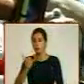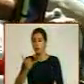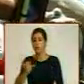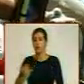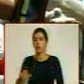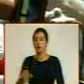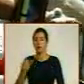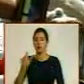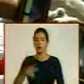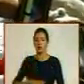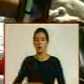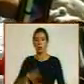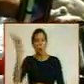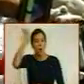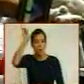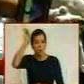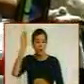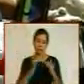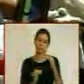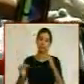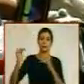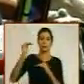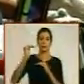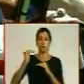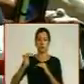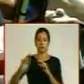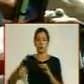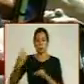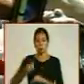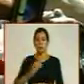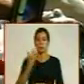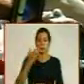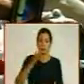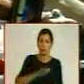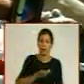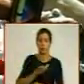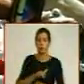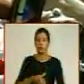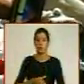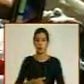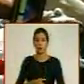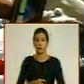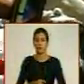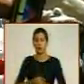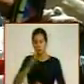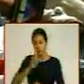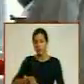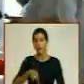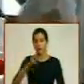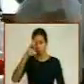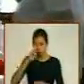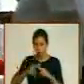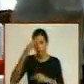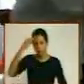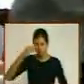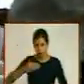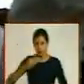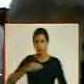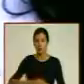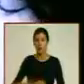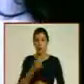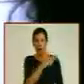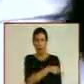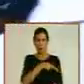Guajira, en Guarero, donde también va a ser ascendido post-mortem y va también a hacerse los honores correspondientes. Al